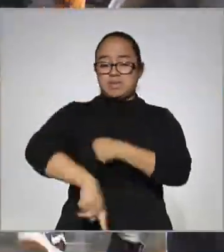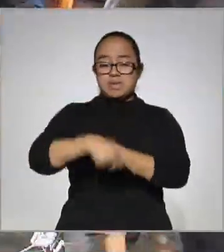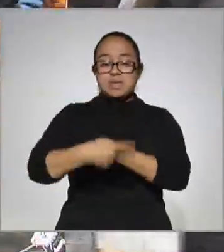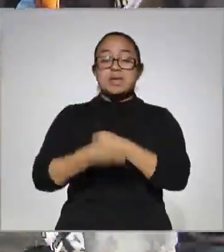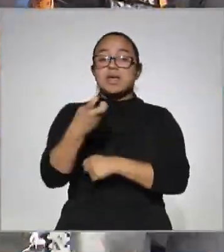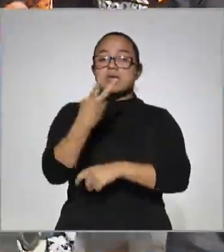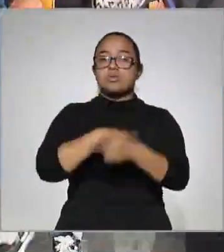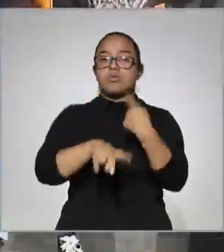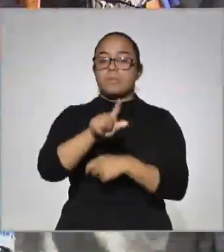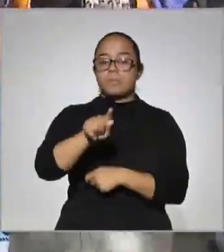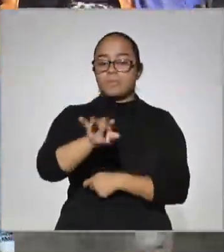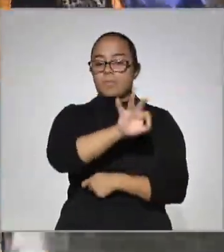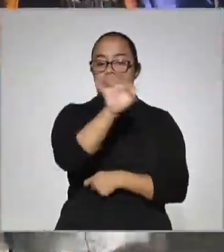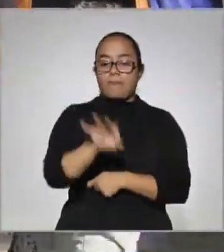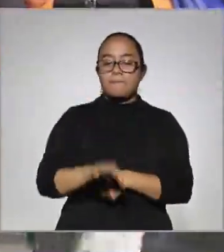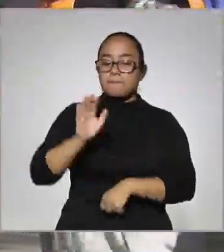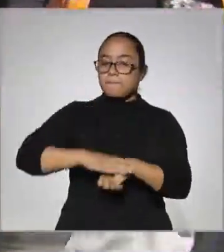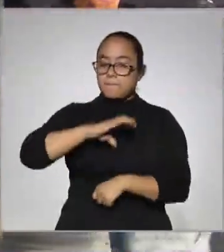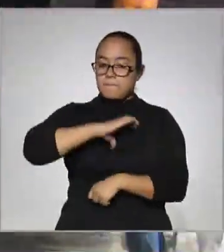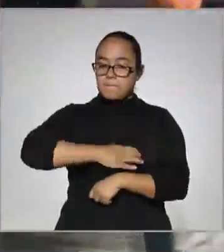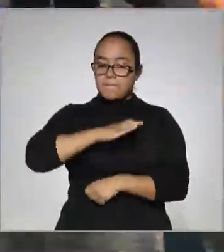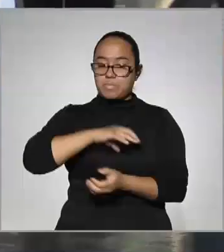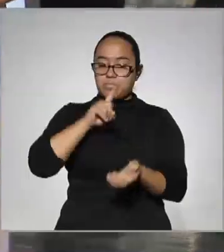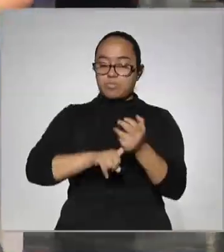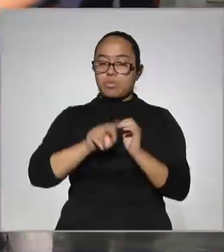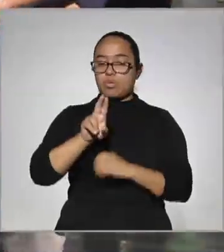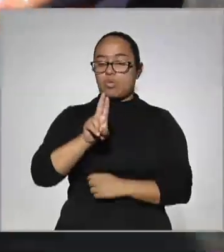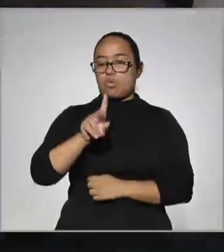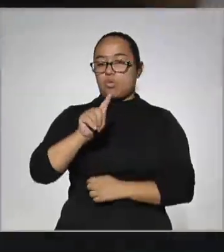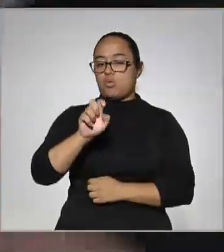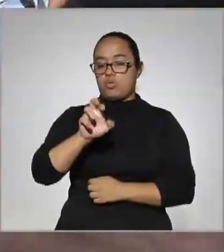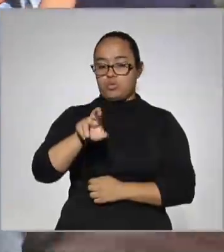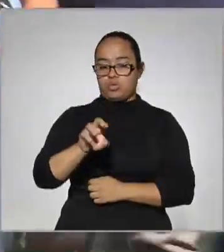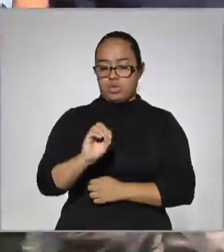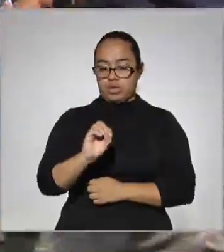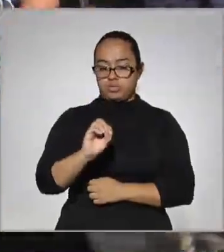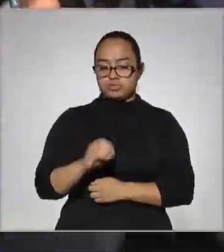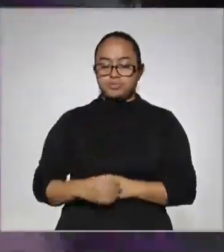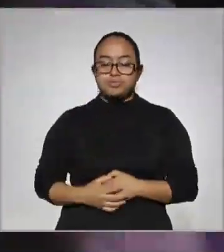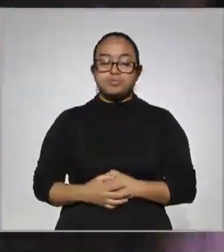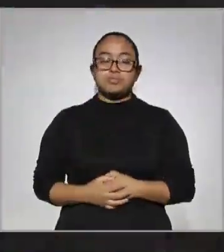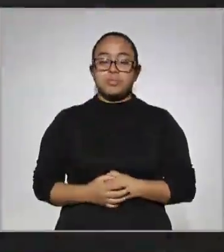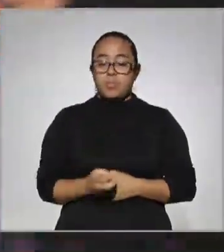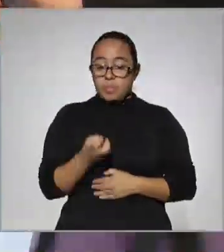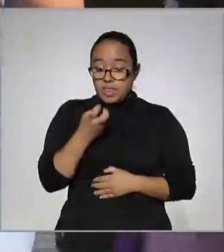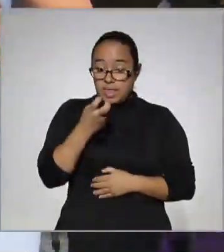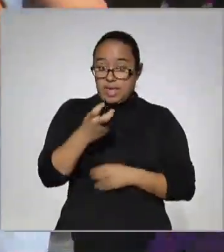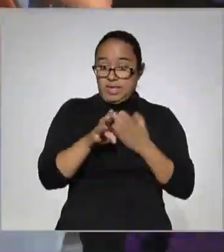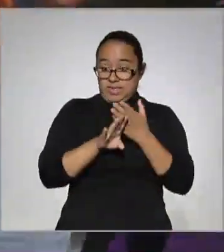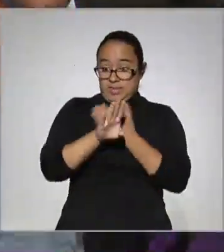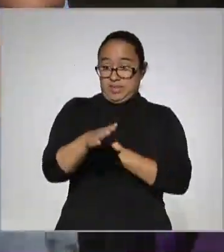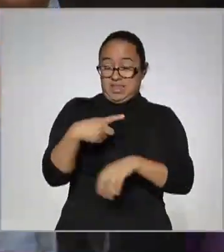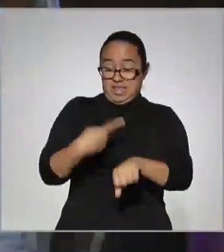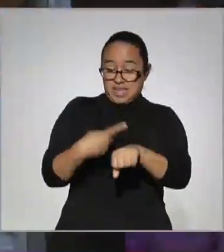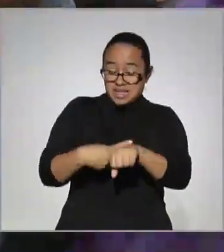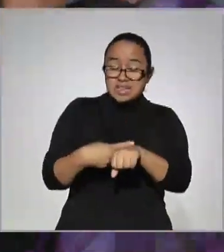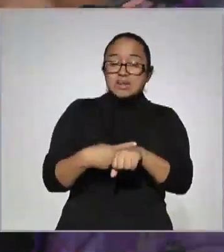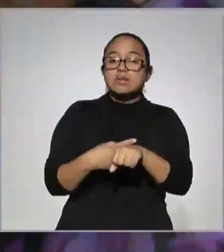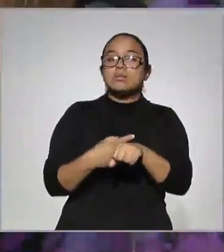el 70% de los cánceres de útero. La prevención de este mal requiere